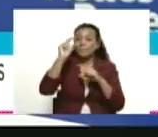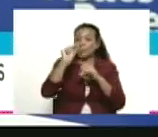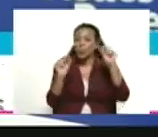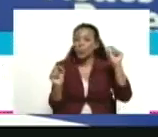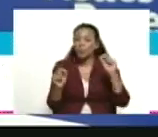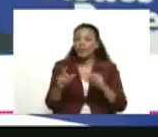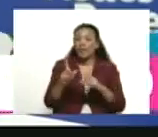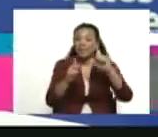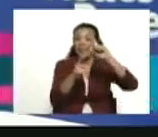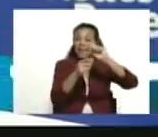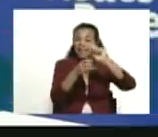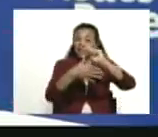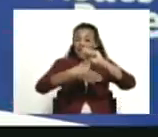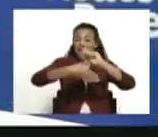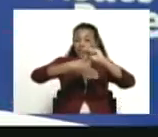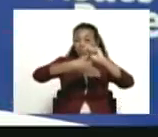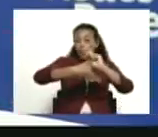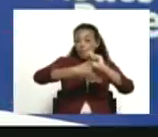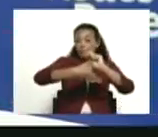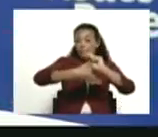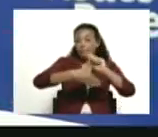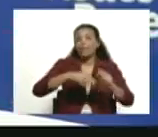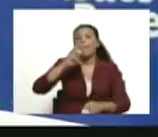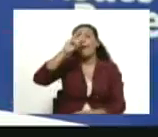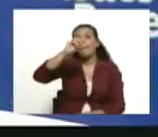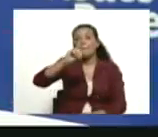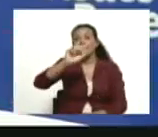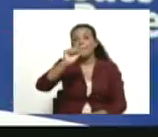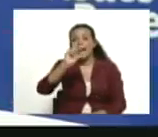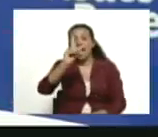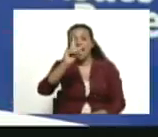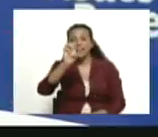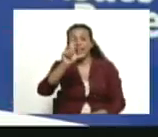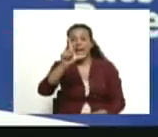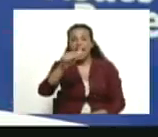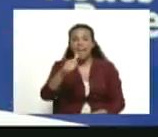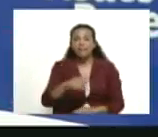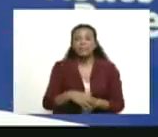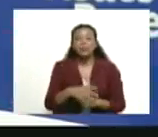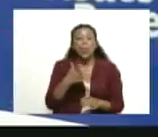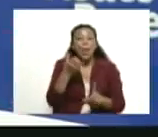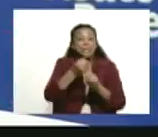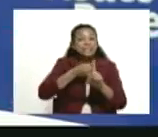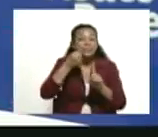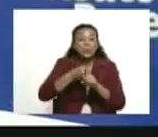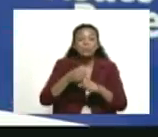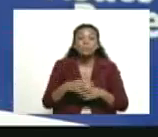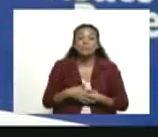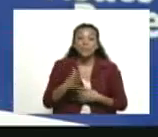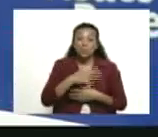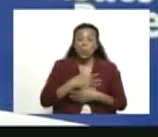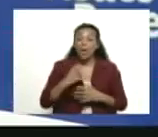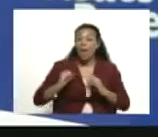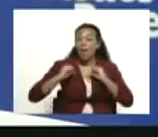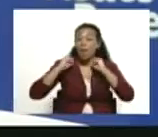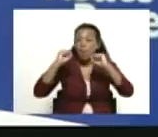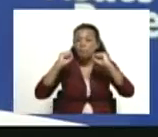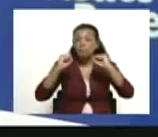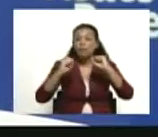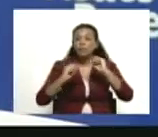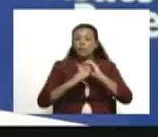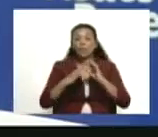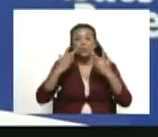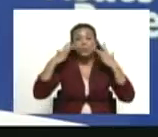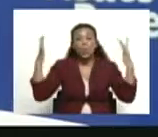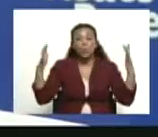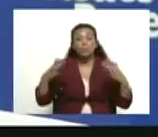Telesur, Madeleine García, sobre la batalla que está dando nuestra heroica y